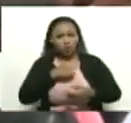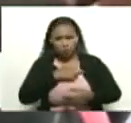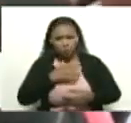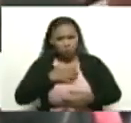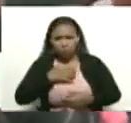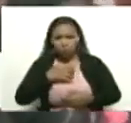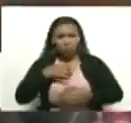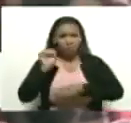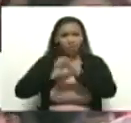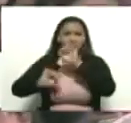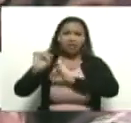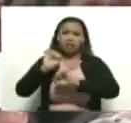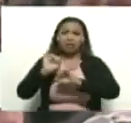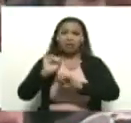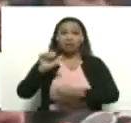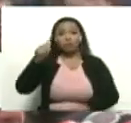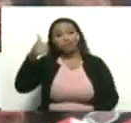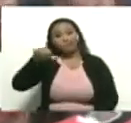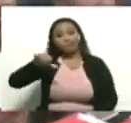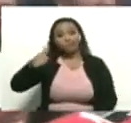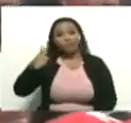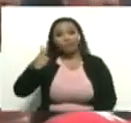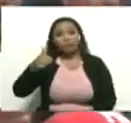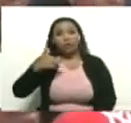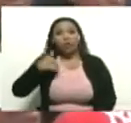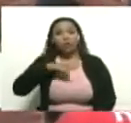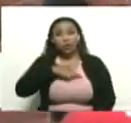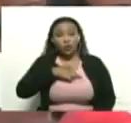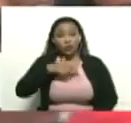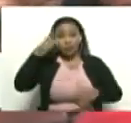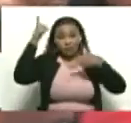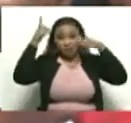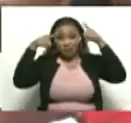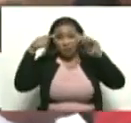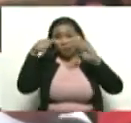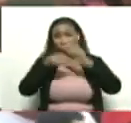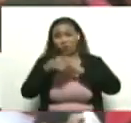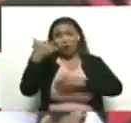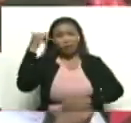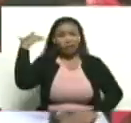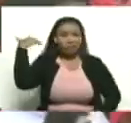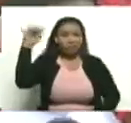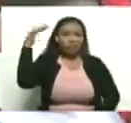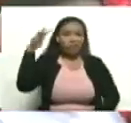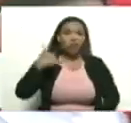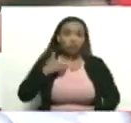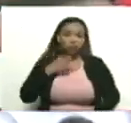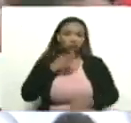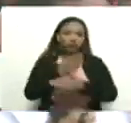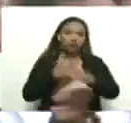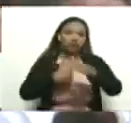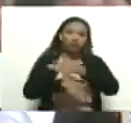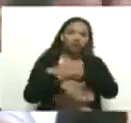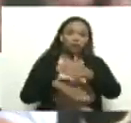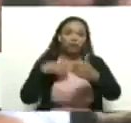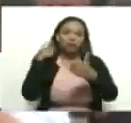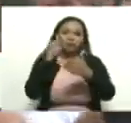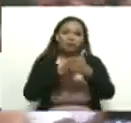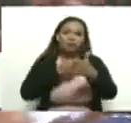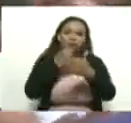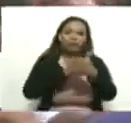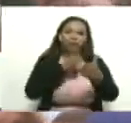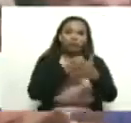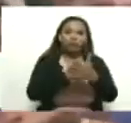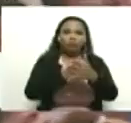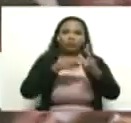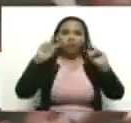buenas, ni por las malas. Aquí lo que hay es chavismo para rato, hermanos y hermanas. Vamos a la calle, vamos a la batalla, vamos a